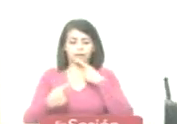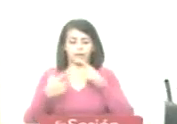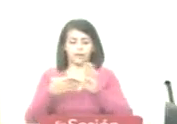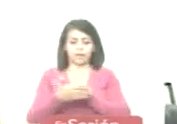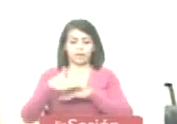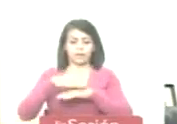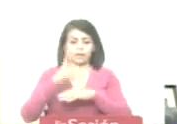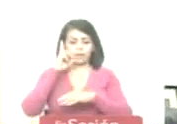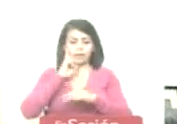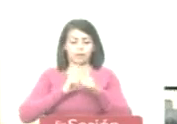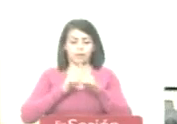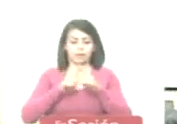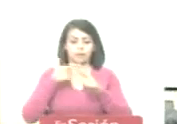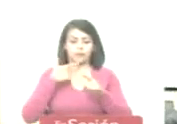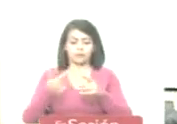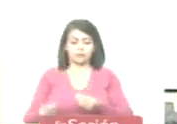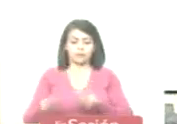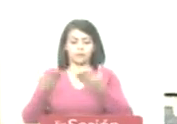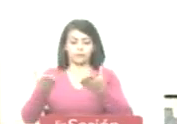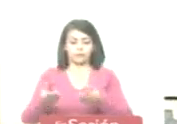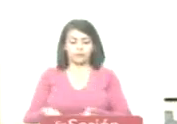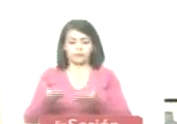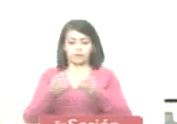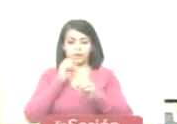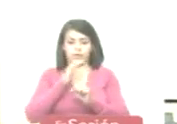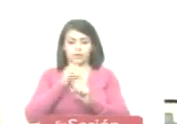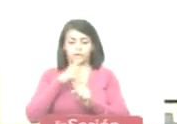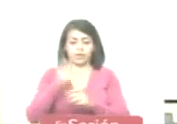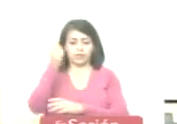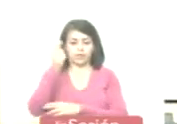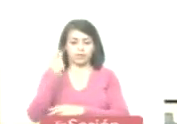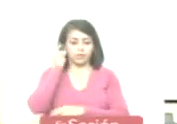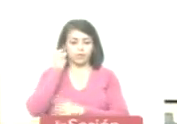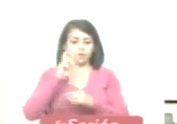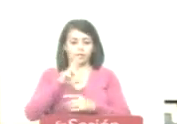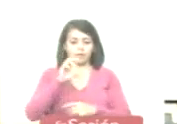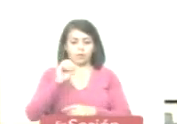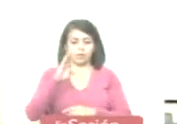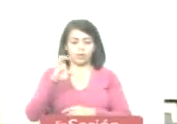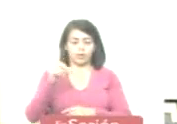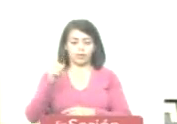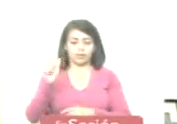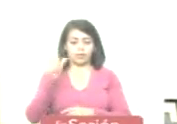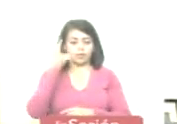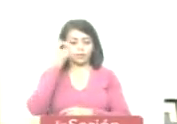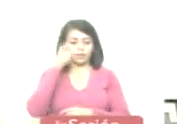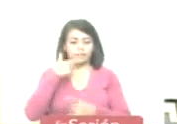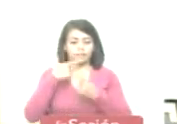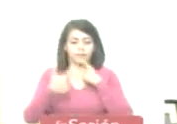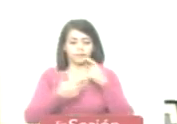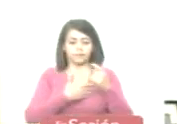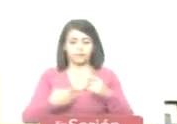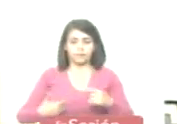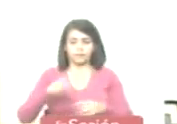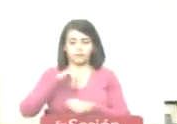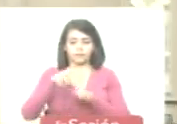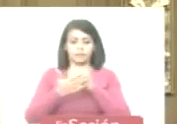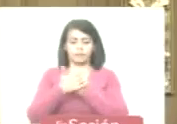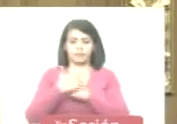Bolívar. Por tanto, se le concede la tribuna de oradores a la diputada Rodbexa Poleo. Escuchemos. Presidente Jorge